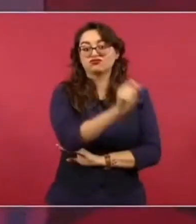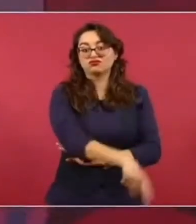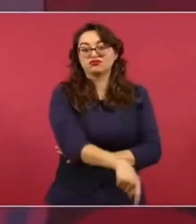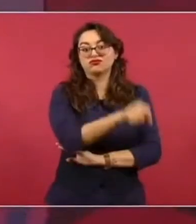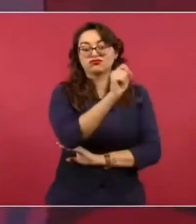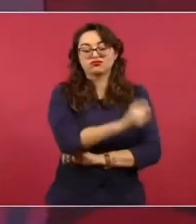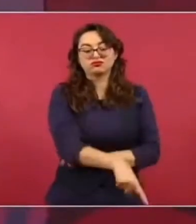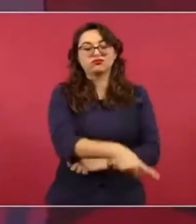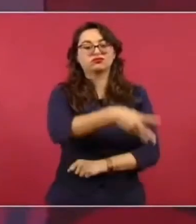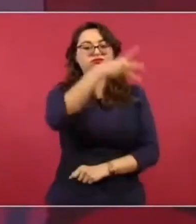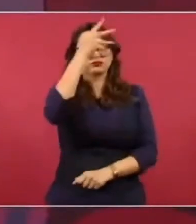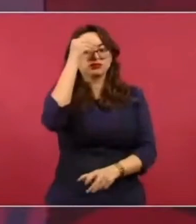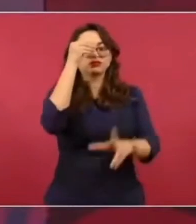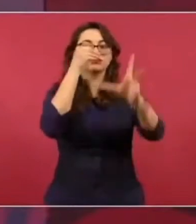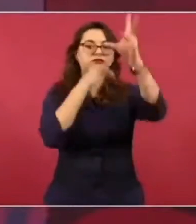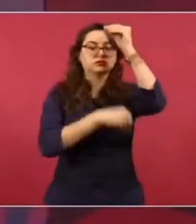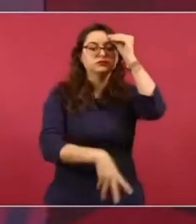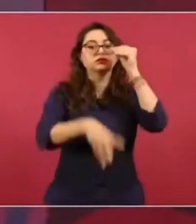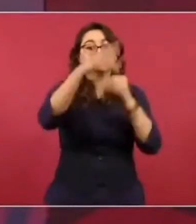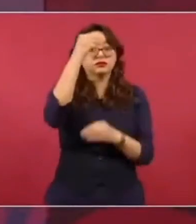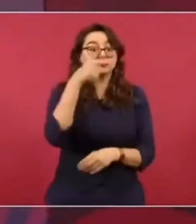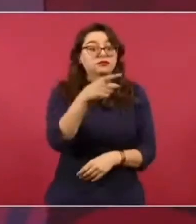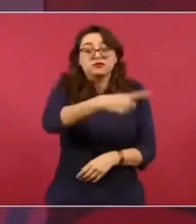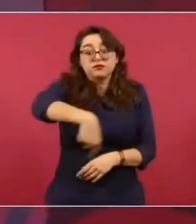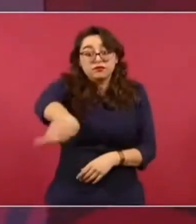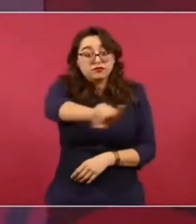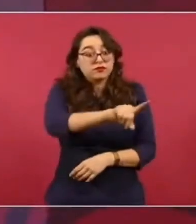Las fórmulas que les enseñaron en las escuelas,